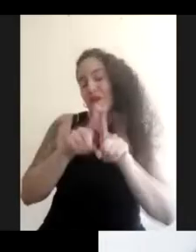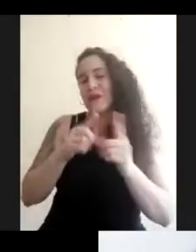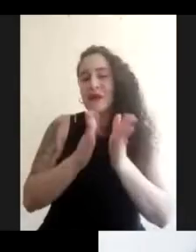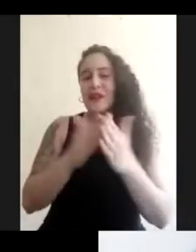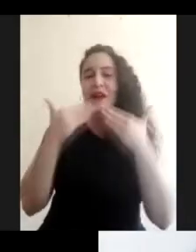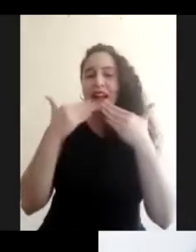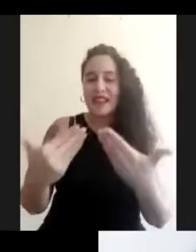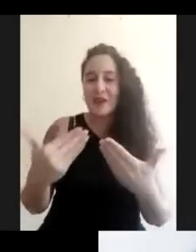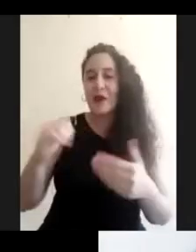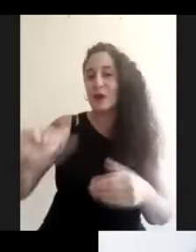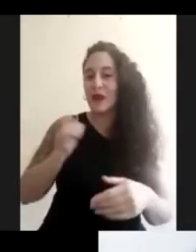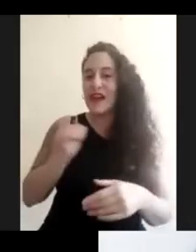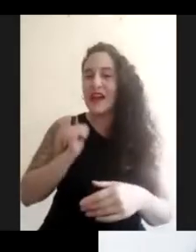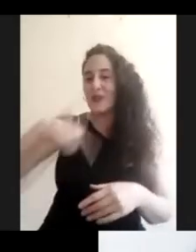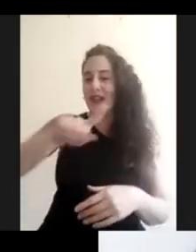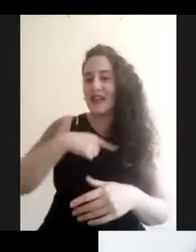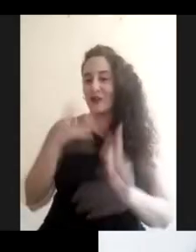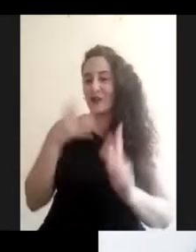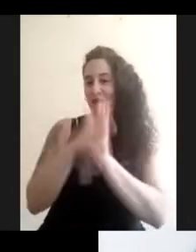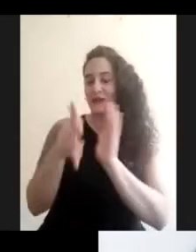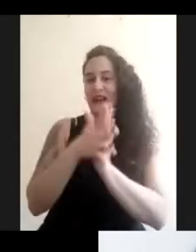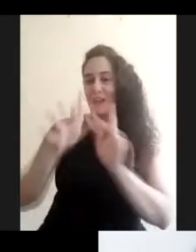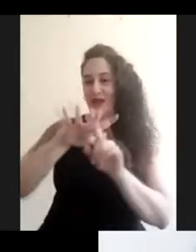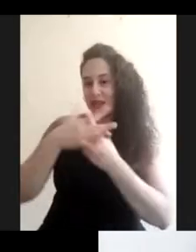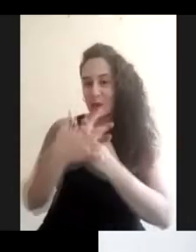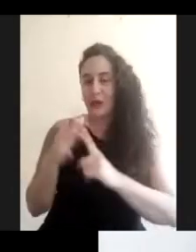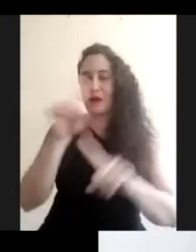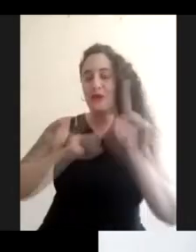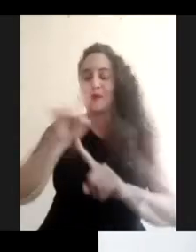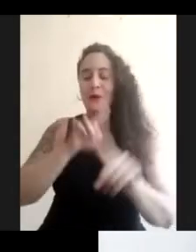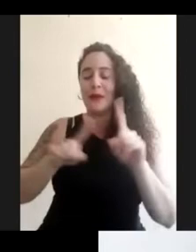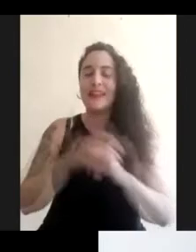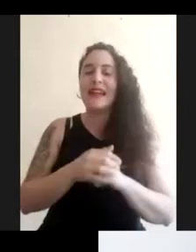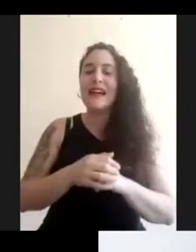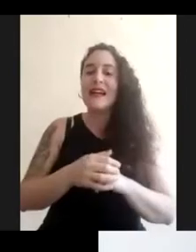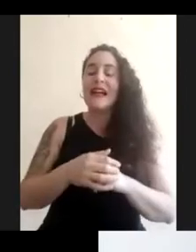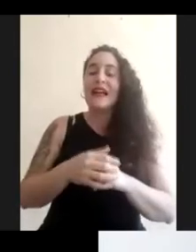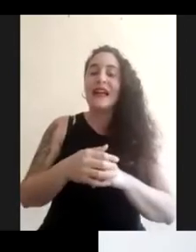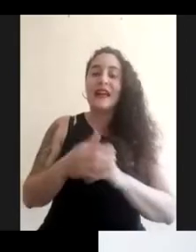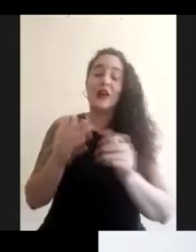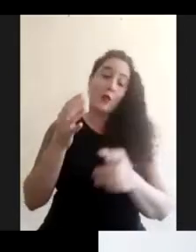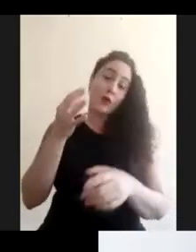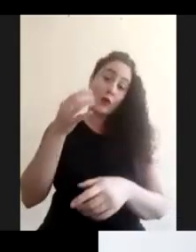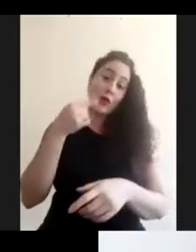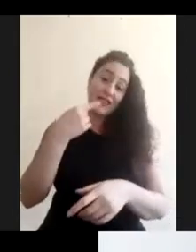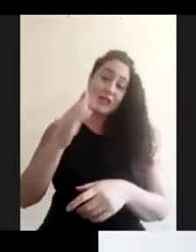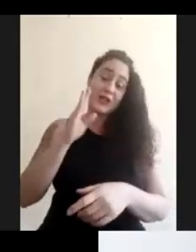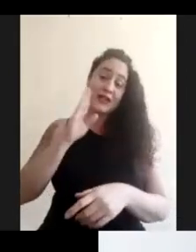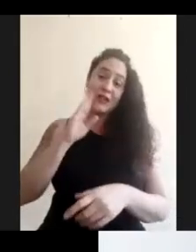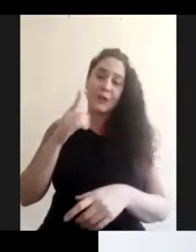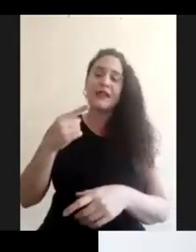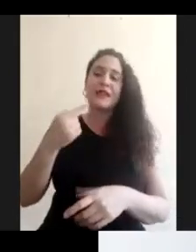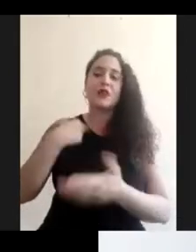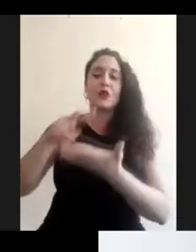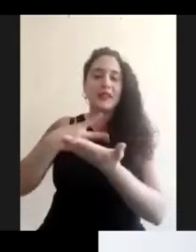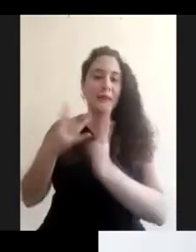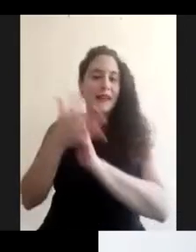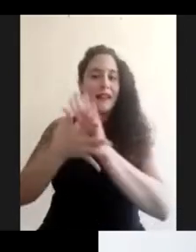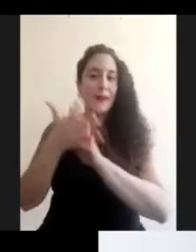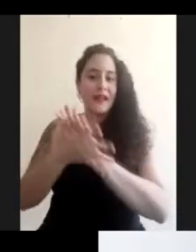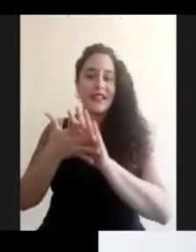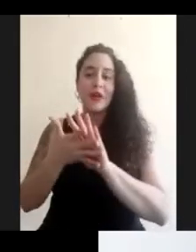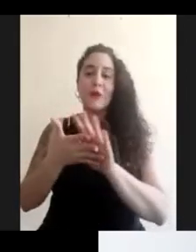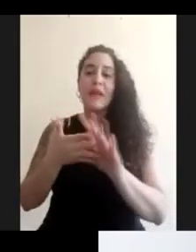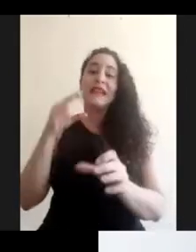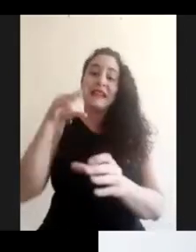mi compañero, agradeceros la oportunidad que nos estáis dando de explicar nuestra situación y nuestra problemática. Como han dicho anteriormente, yo soy intérprete